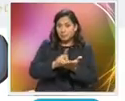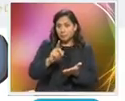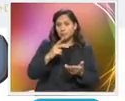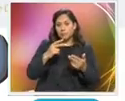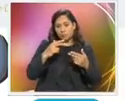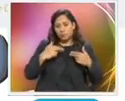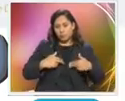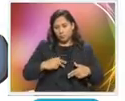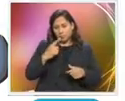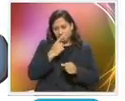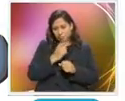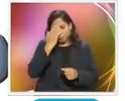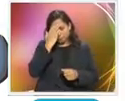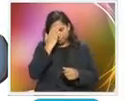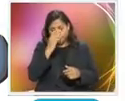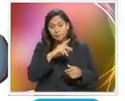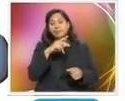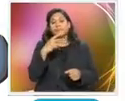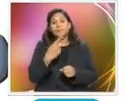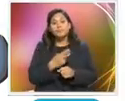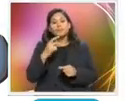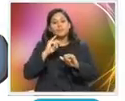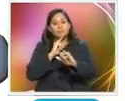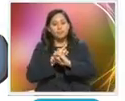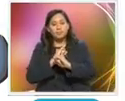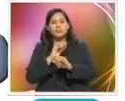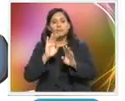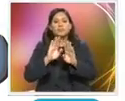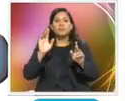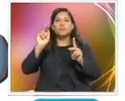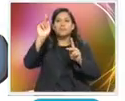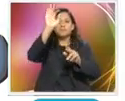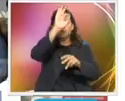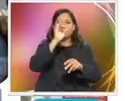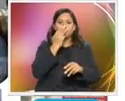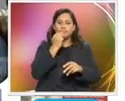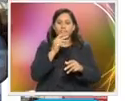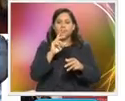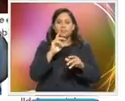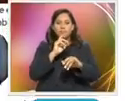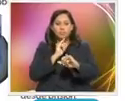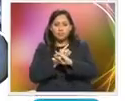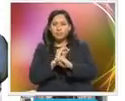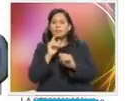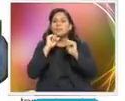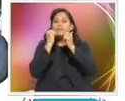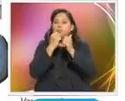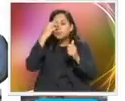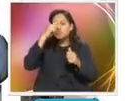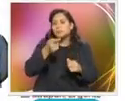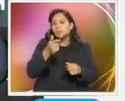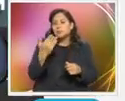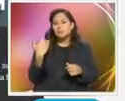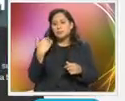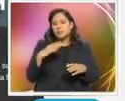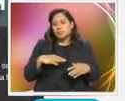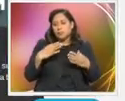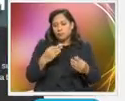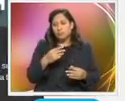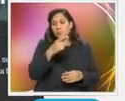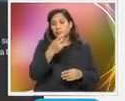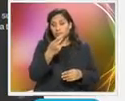estamos explorando. El segundo sitio es el sitio de Enjambre Digital, una organización que en México lleva poco tiempo de fundada, pero